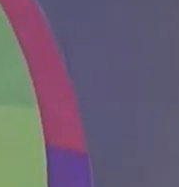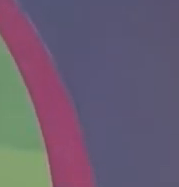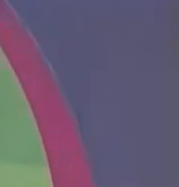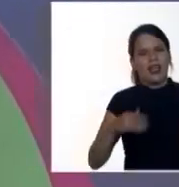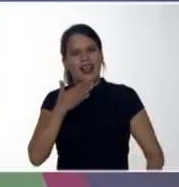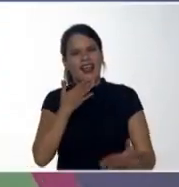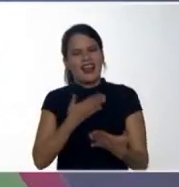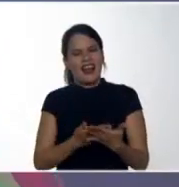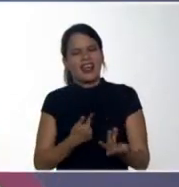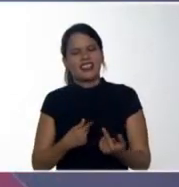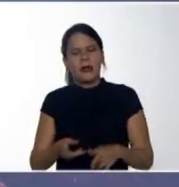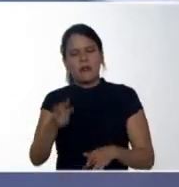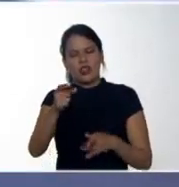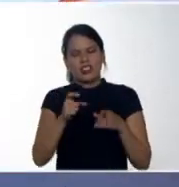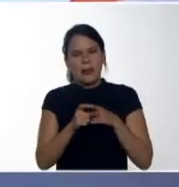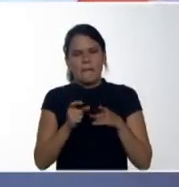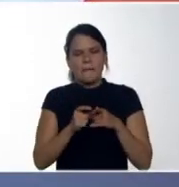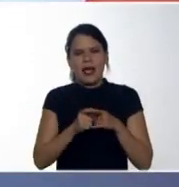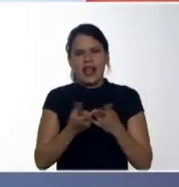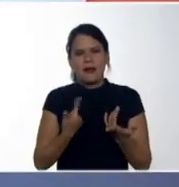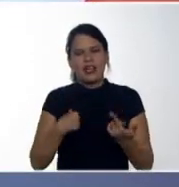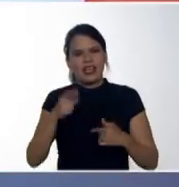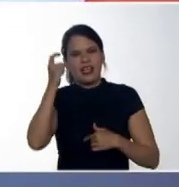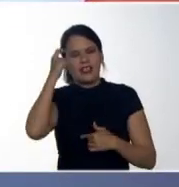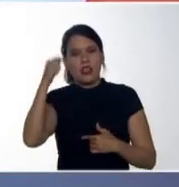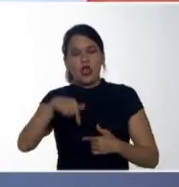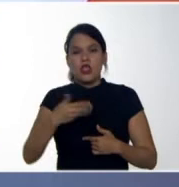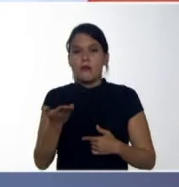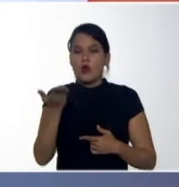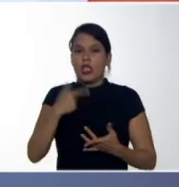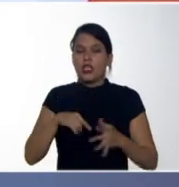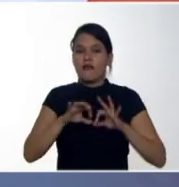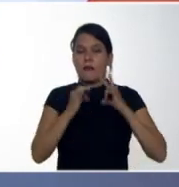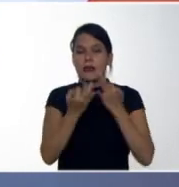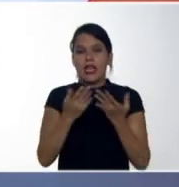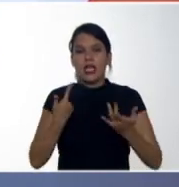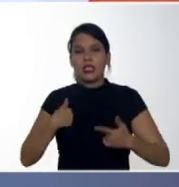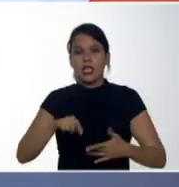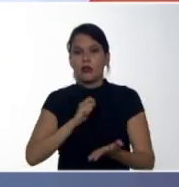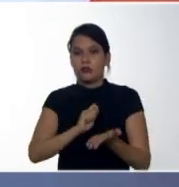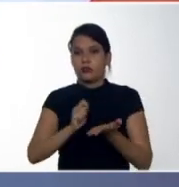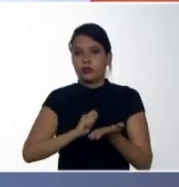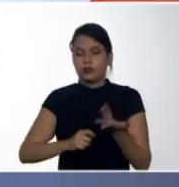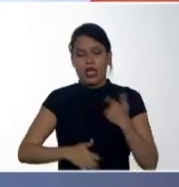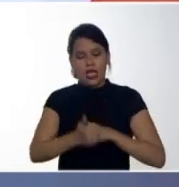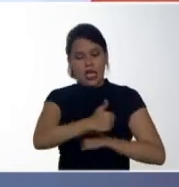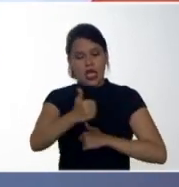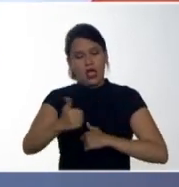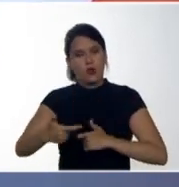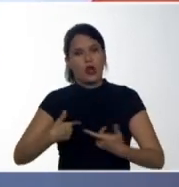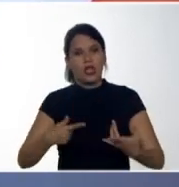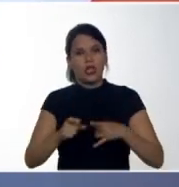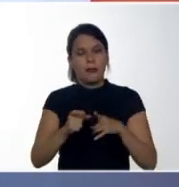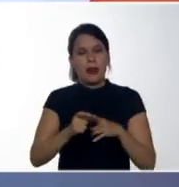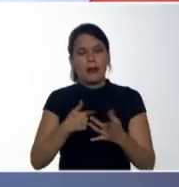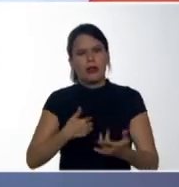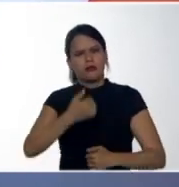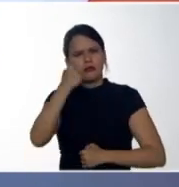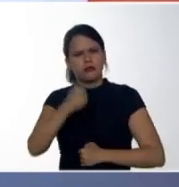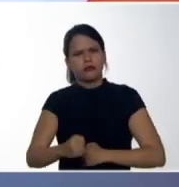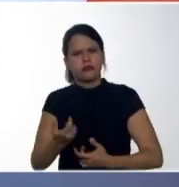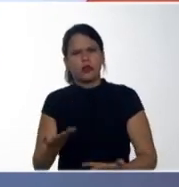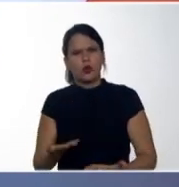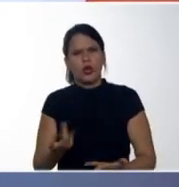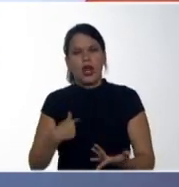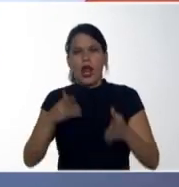Gracias, Anthony, por esas palabras en el día de hoy. Importante, familia, que lleves nota de cada una de estas palabras para garantizar